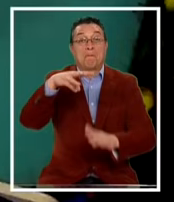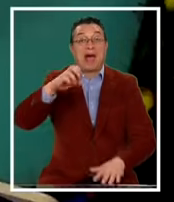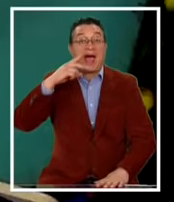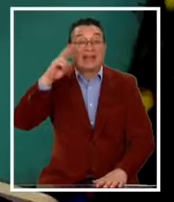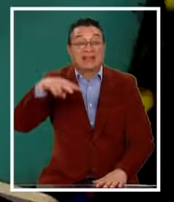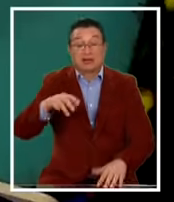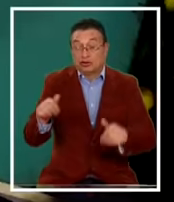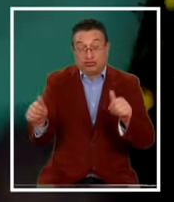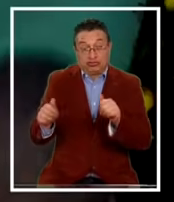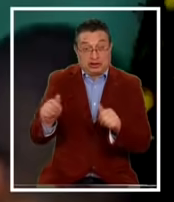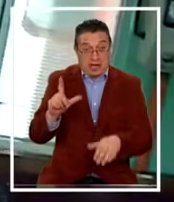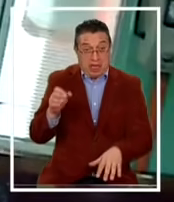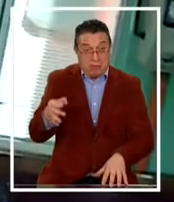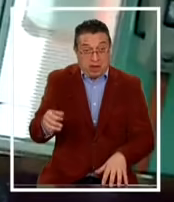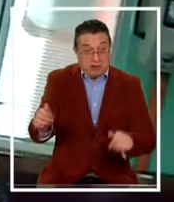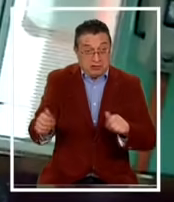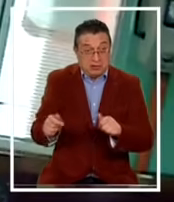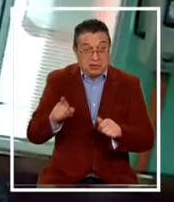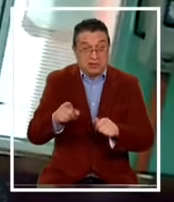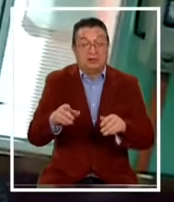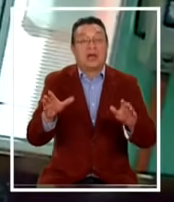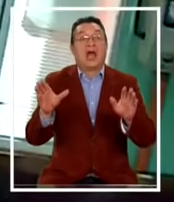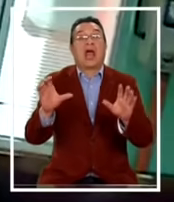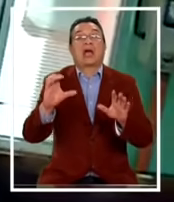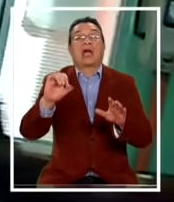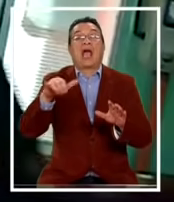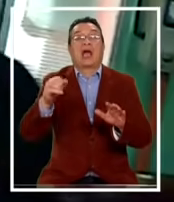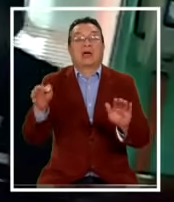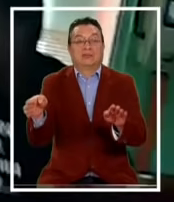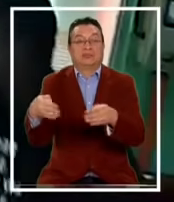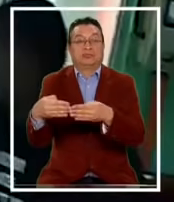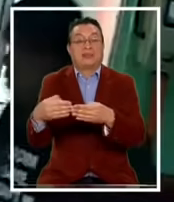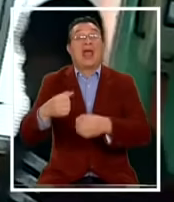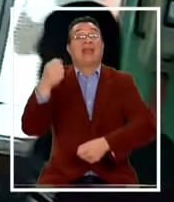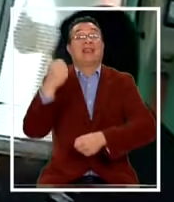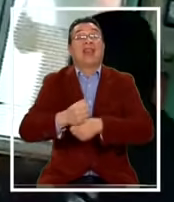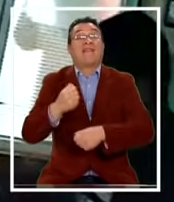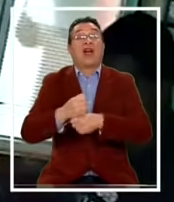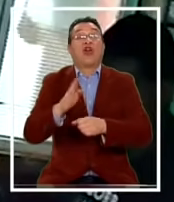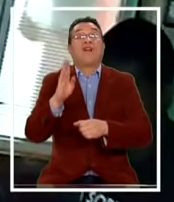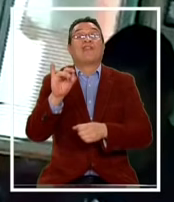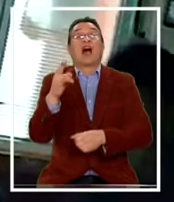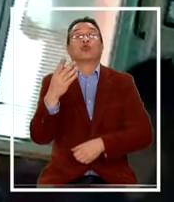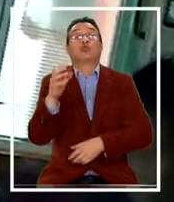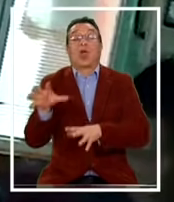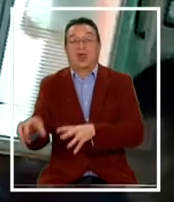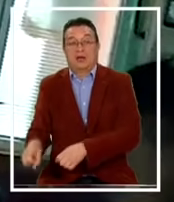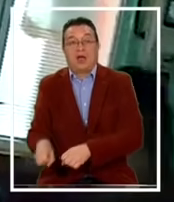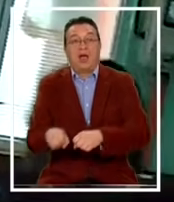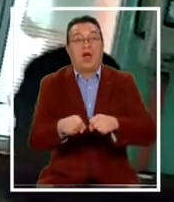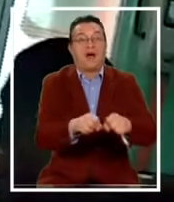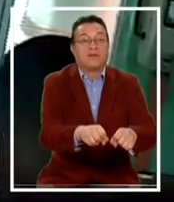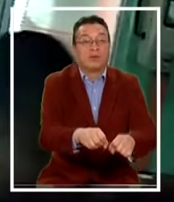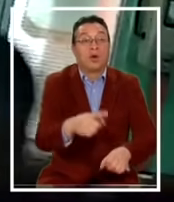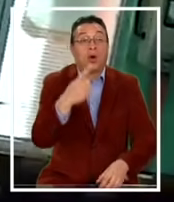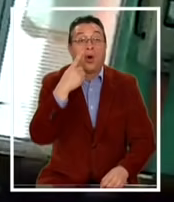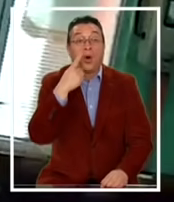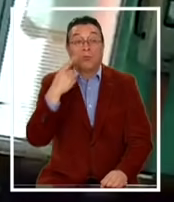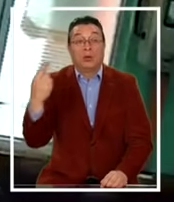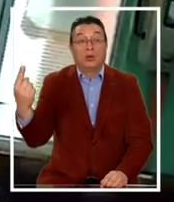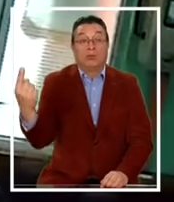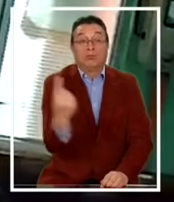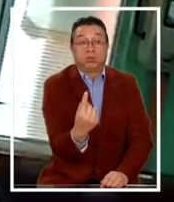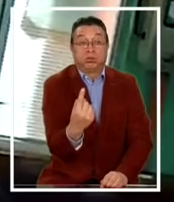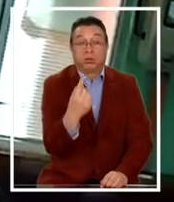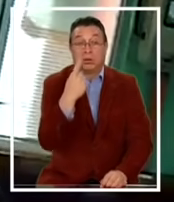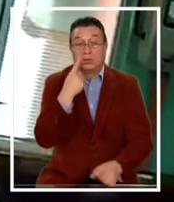cuadras del Palacio de la Moneda, cerraba la caja y un trabajador sacaba la basura del local. De improviso, irrumpió